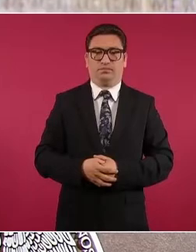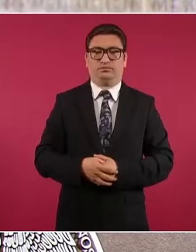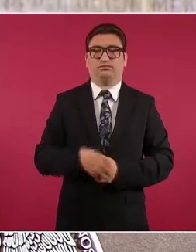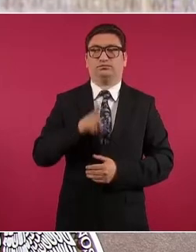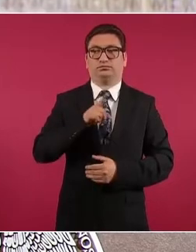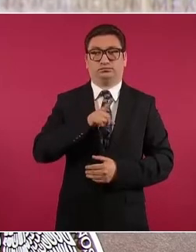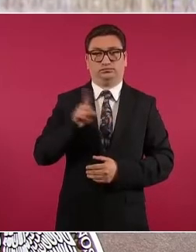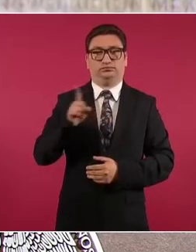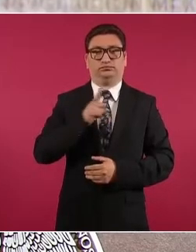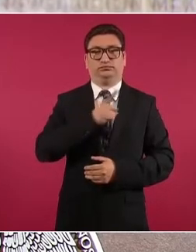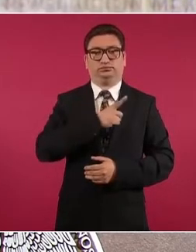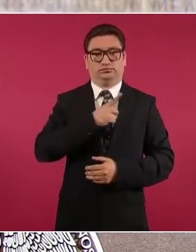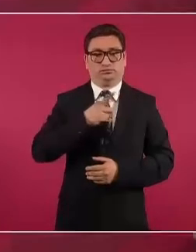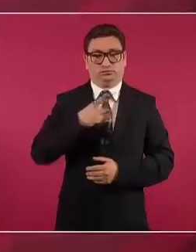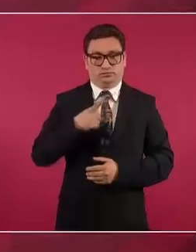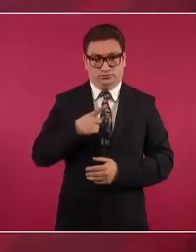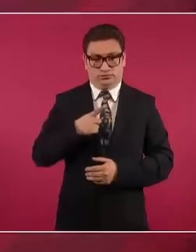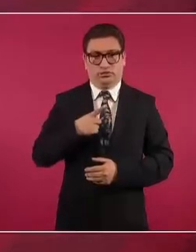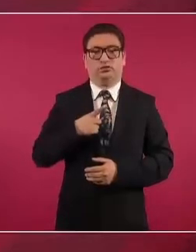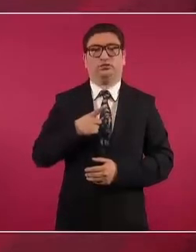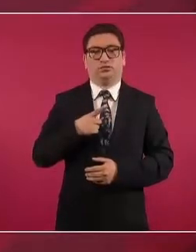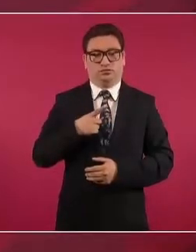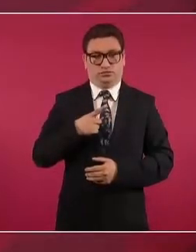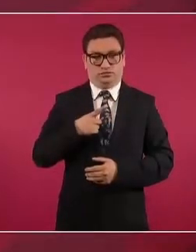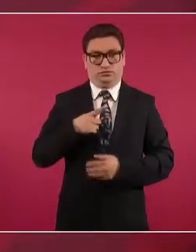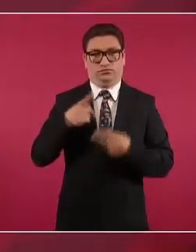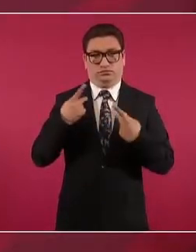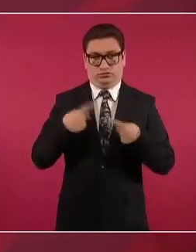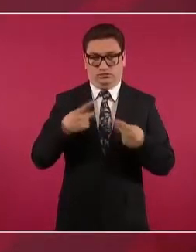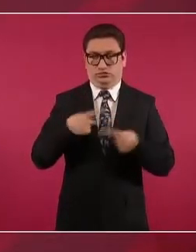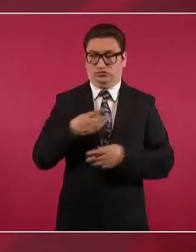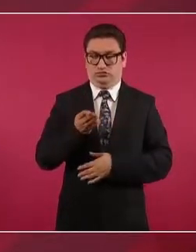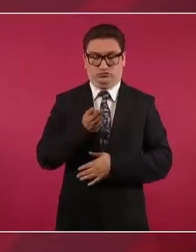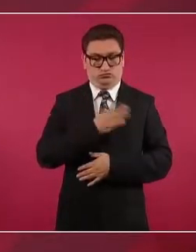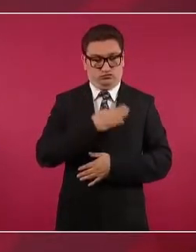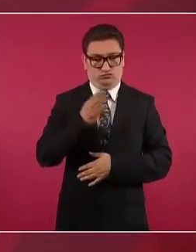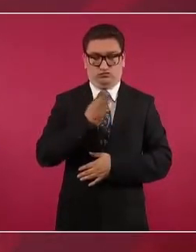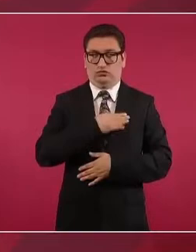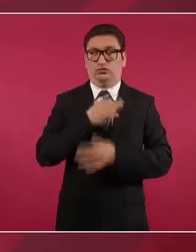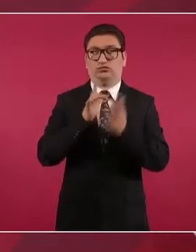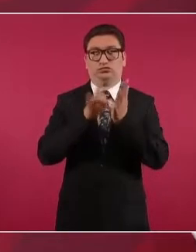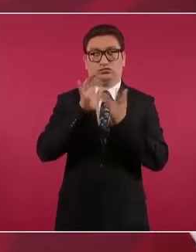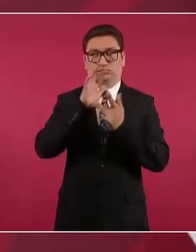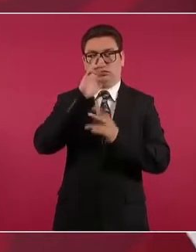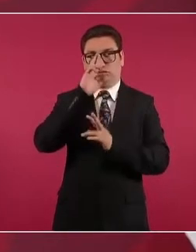deben de ser buenos cristianos.